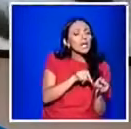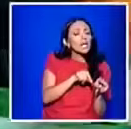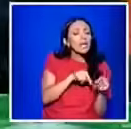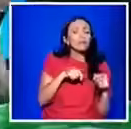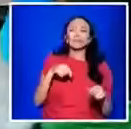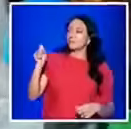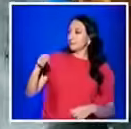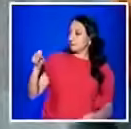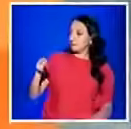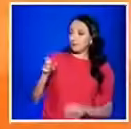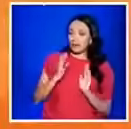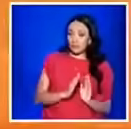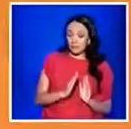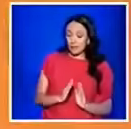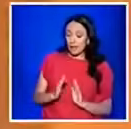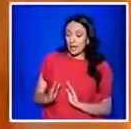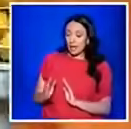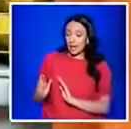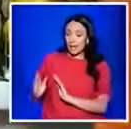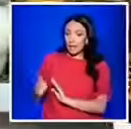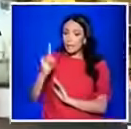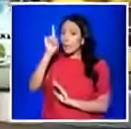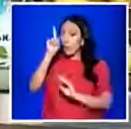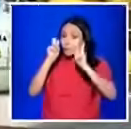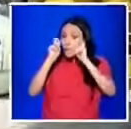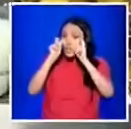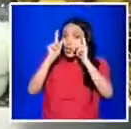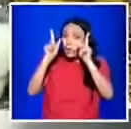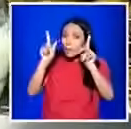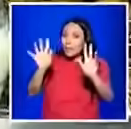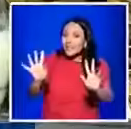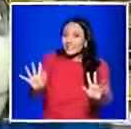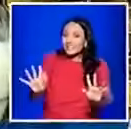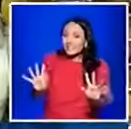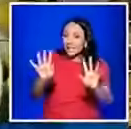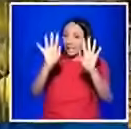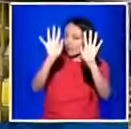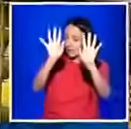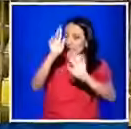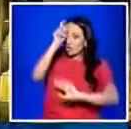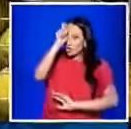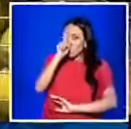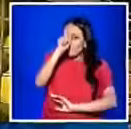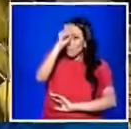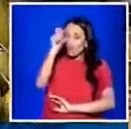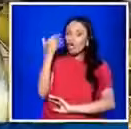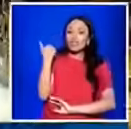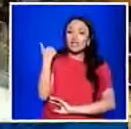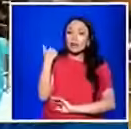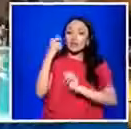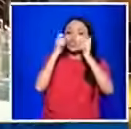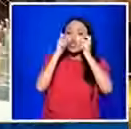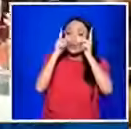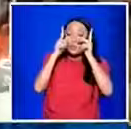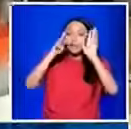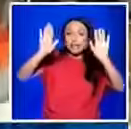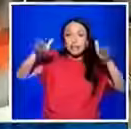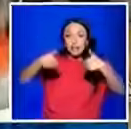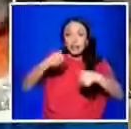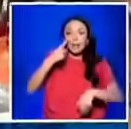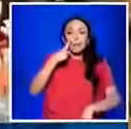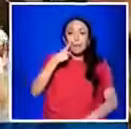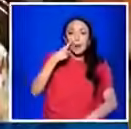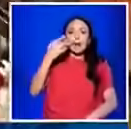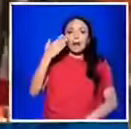Realmente sí, estamos planificando, pero todo esto va a ser una sorpresa. Una sorpresa, así que les invitamos que vengan, nos visiten para que